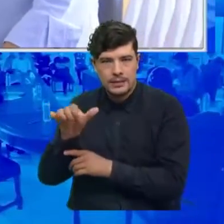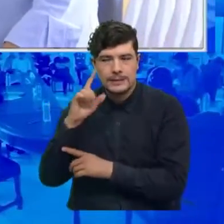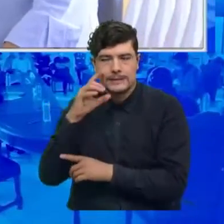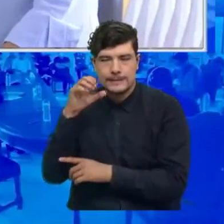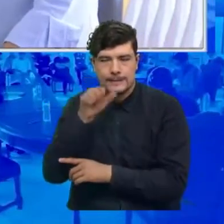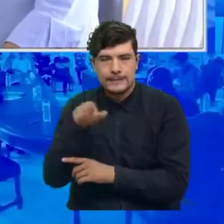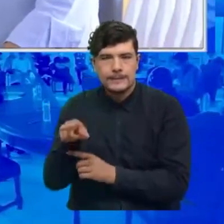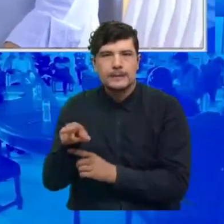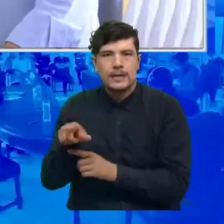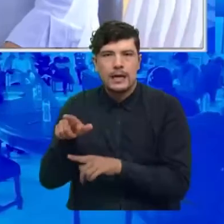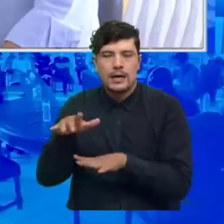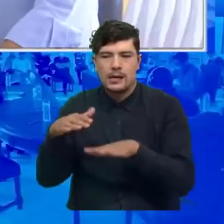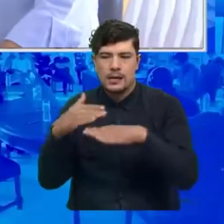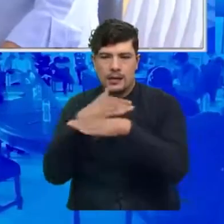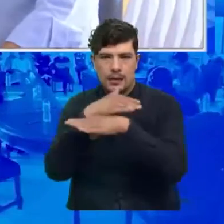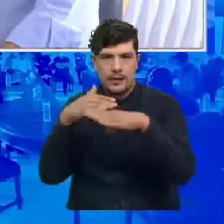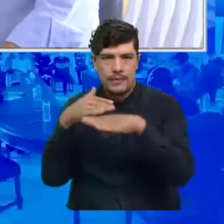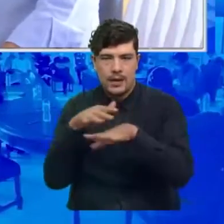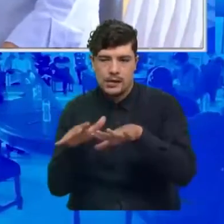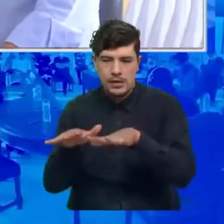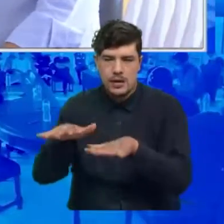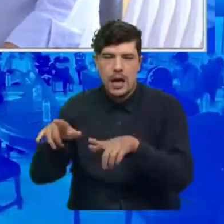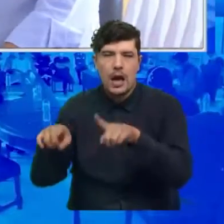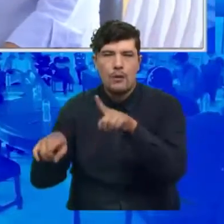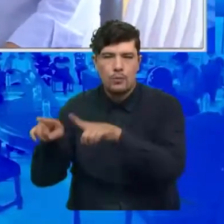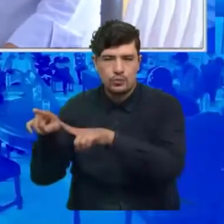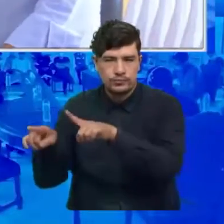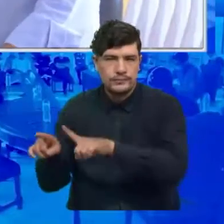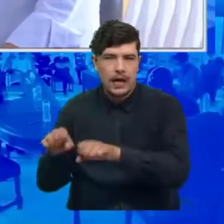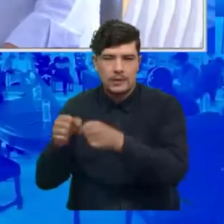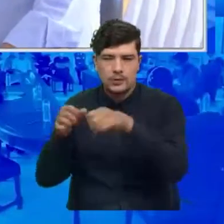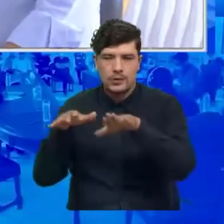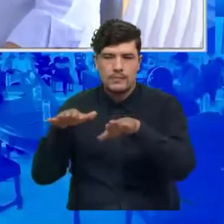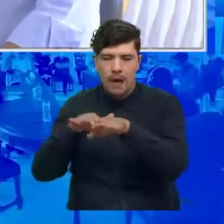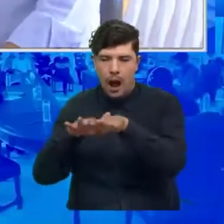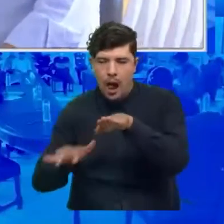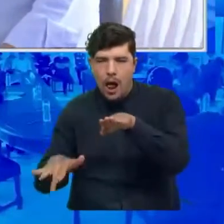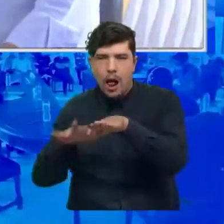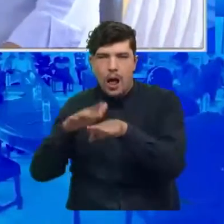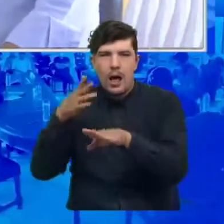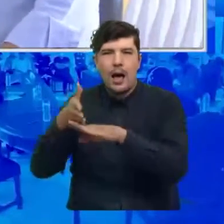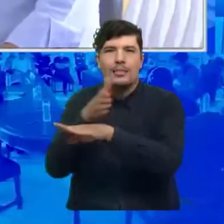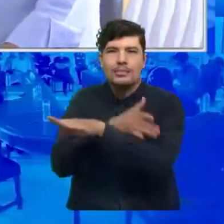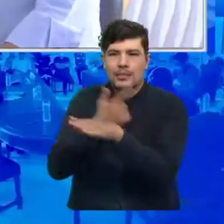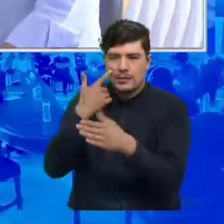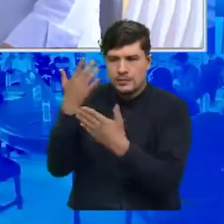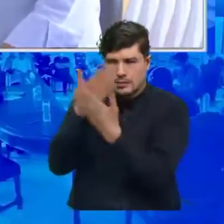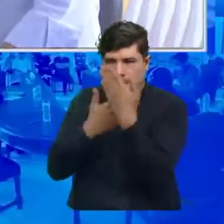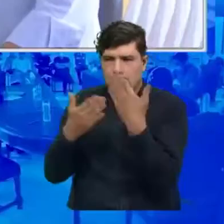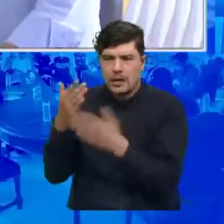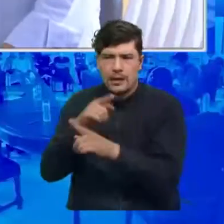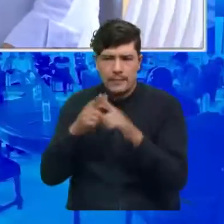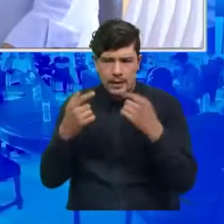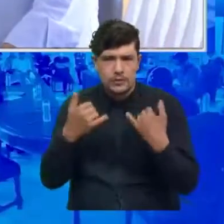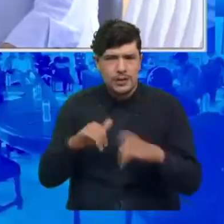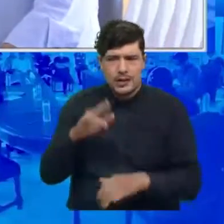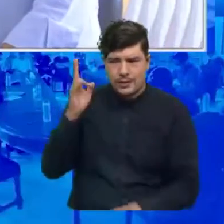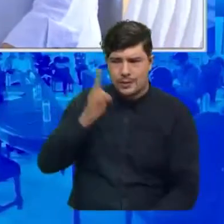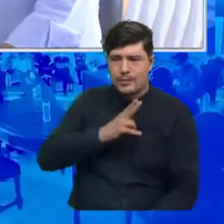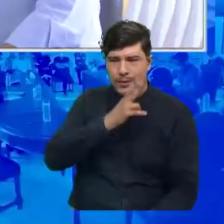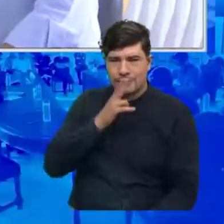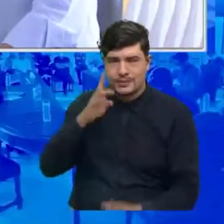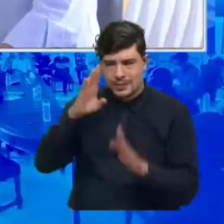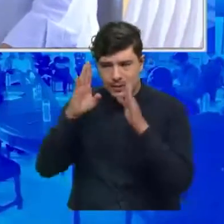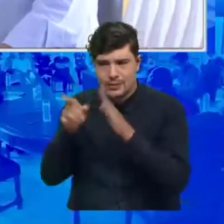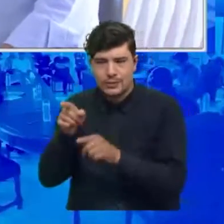my estabilidad en algunos tramos del terreno entonces nos toca hacer nuestro dios pero hay un compromiso muy puntual porque es un corredor muy